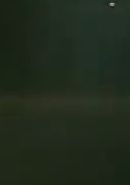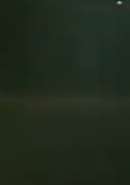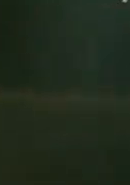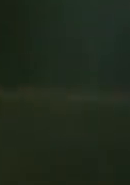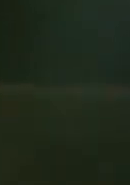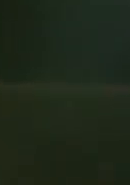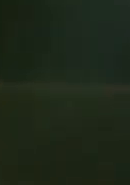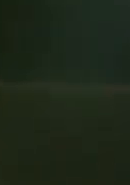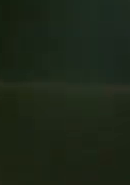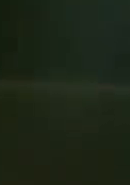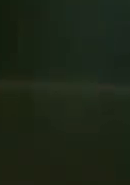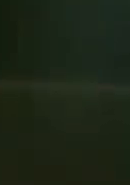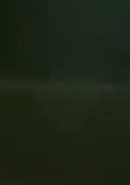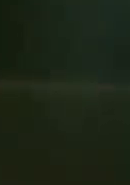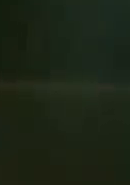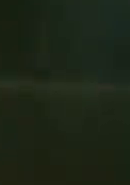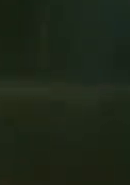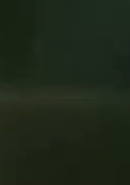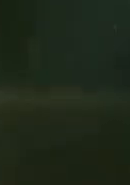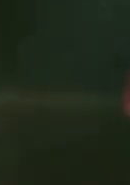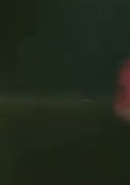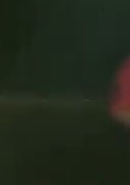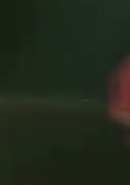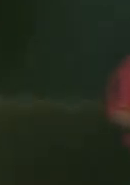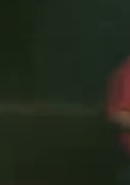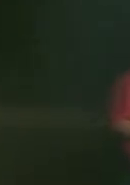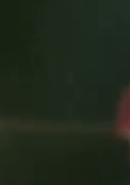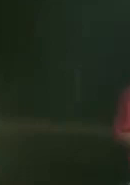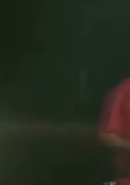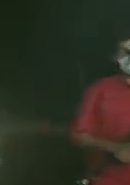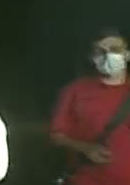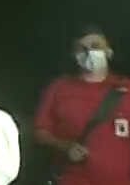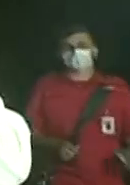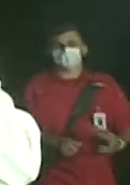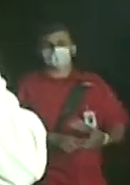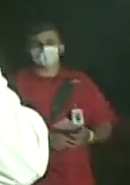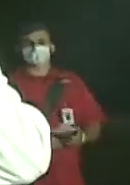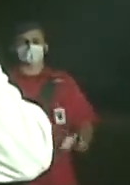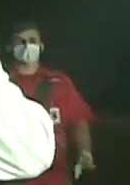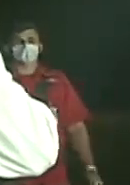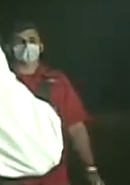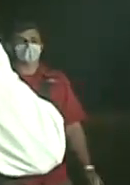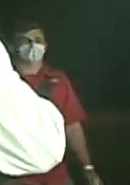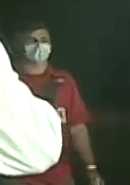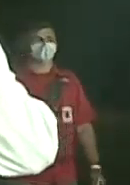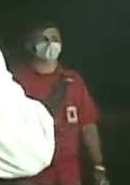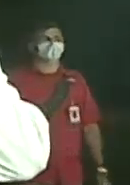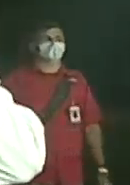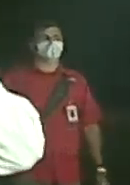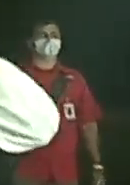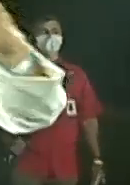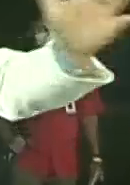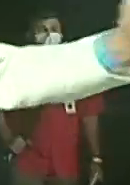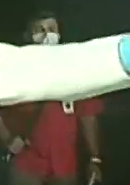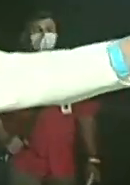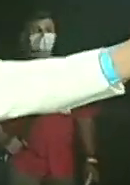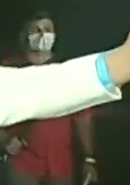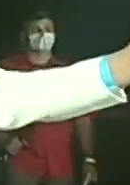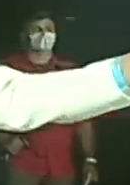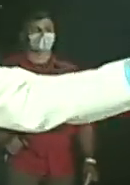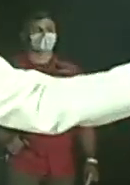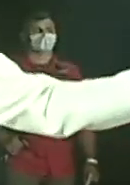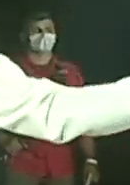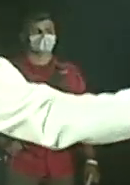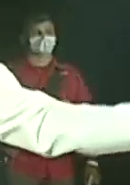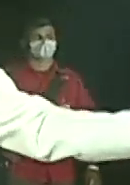de semana. El sexto estado llanero, con gran orgullo por todas partes lo llaman, la